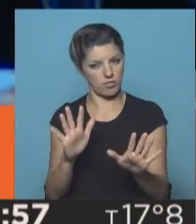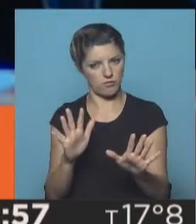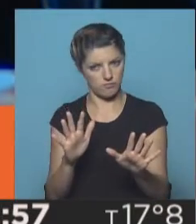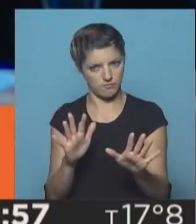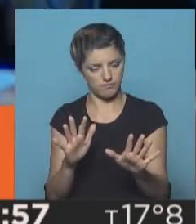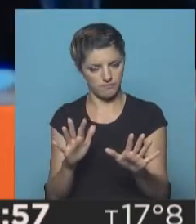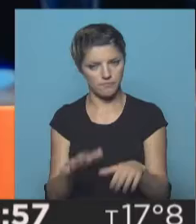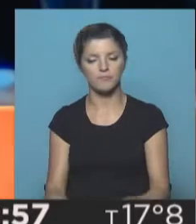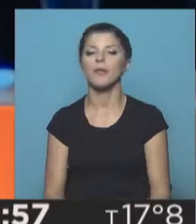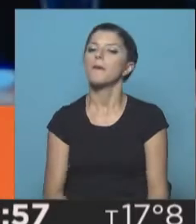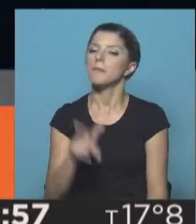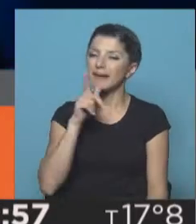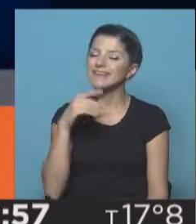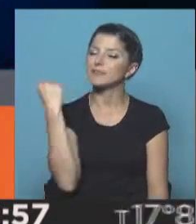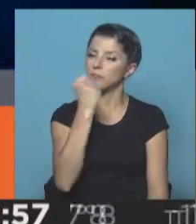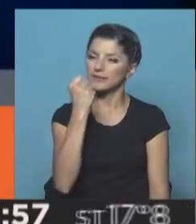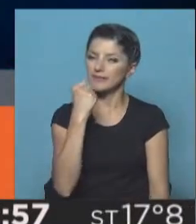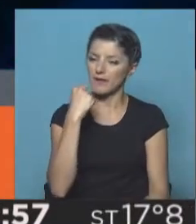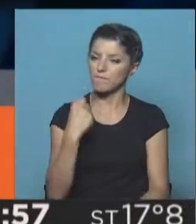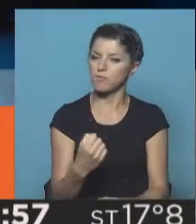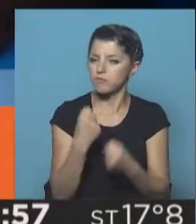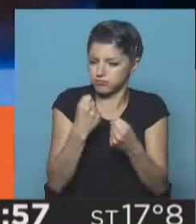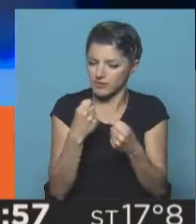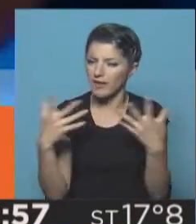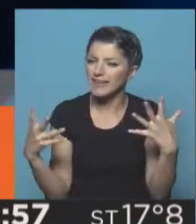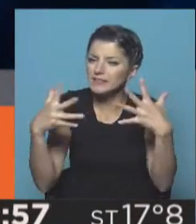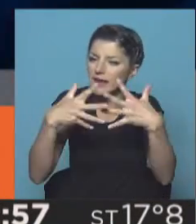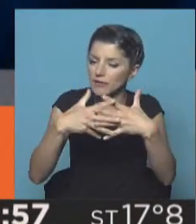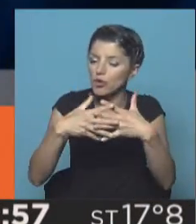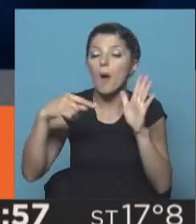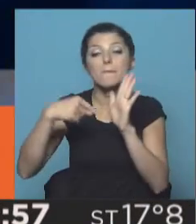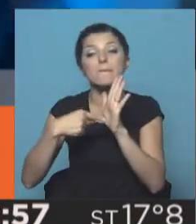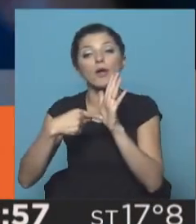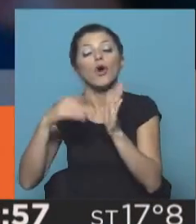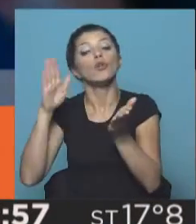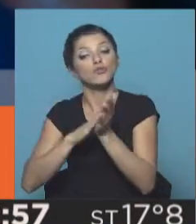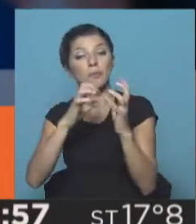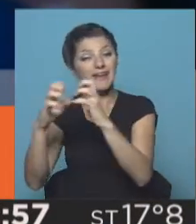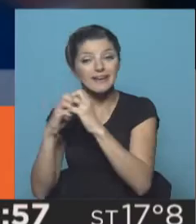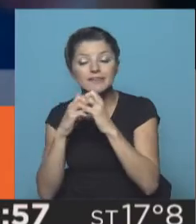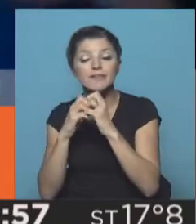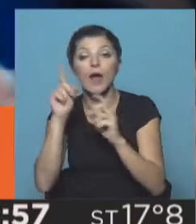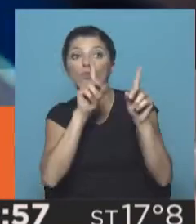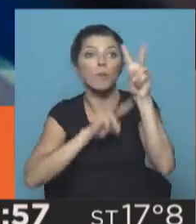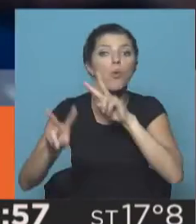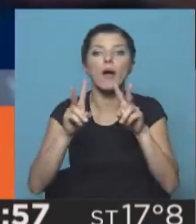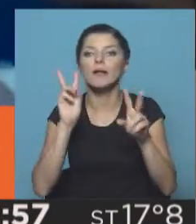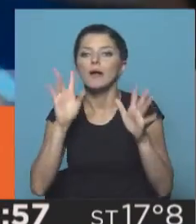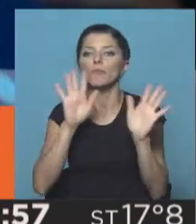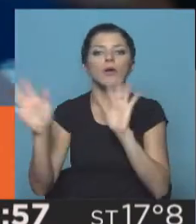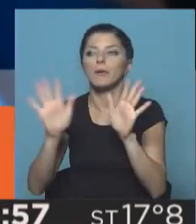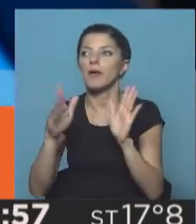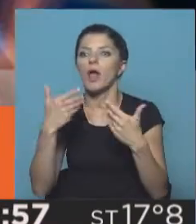de reforzar un poco la integración, pero me parece que en el contexto de crisis hay la salida un poco desesperada, decir, bueno, dejemos de lado,